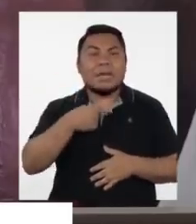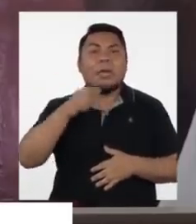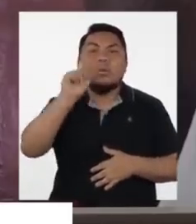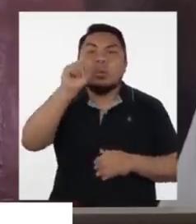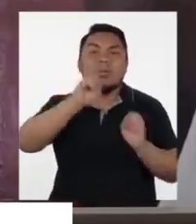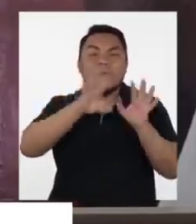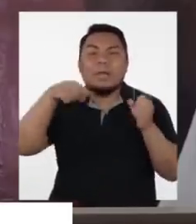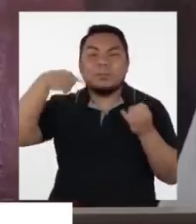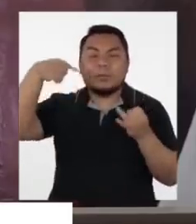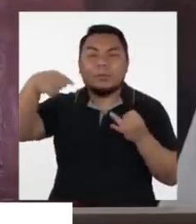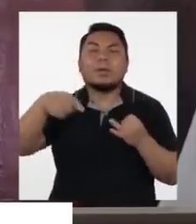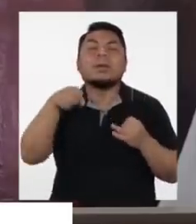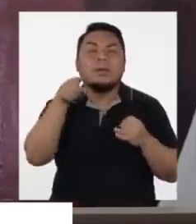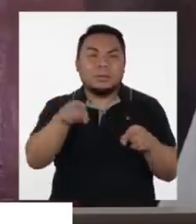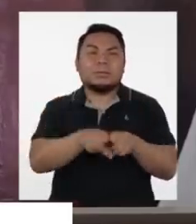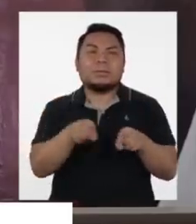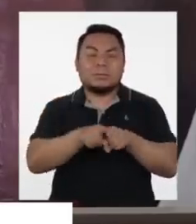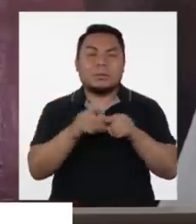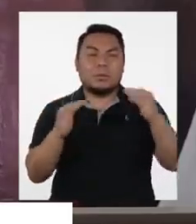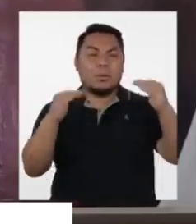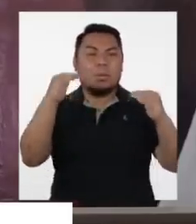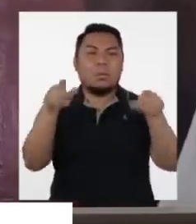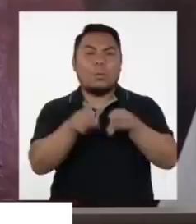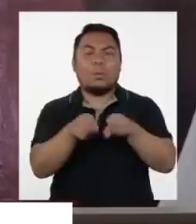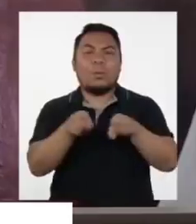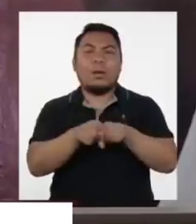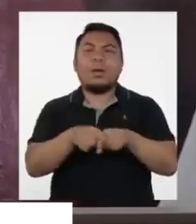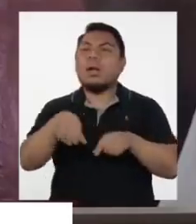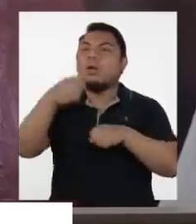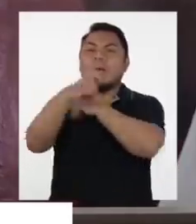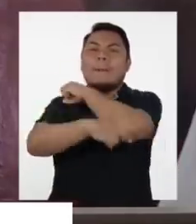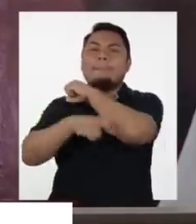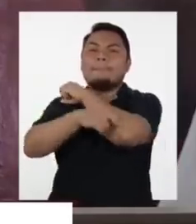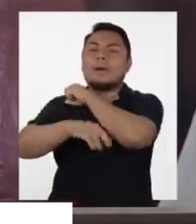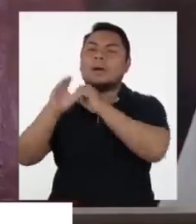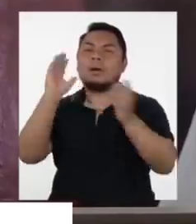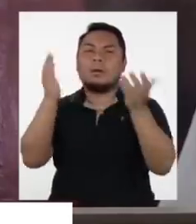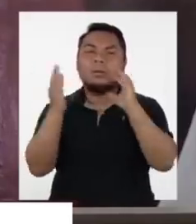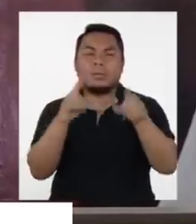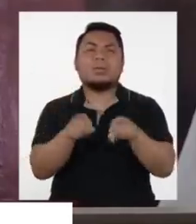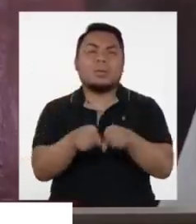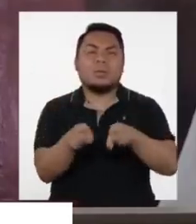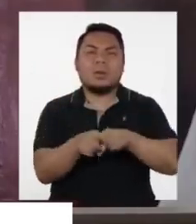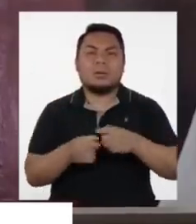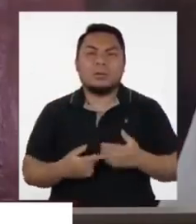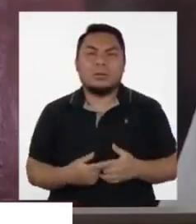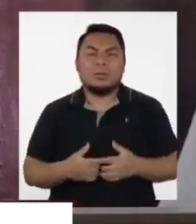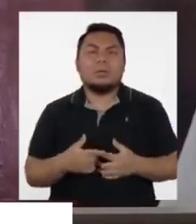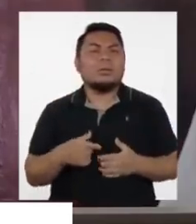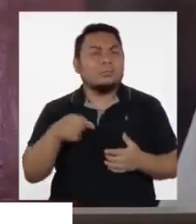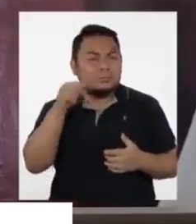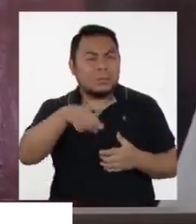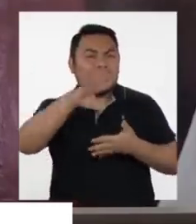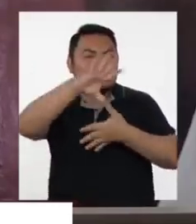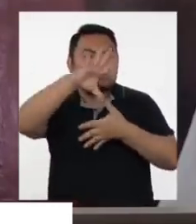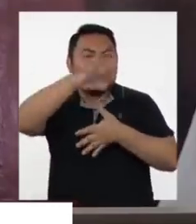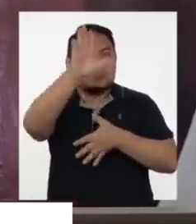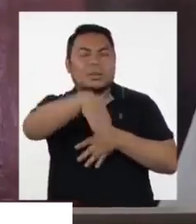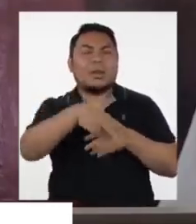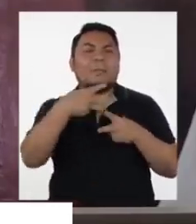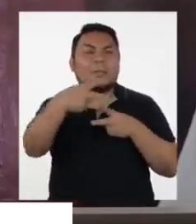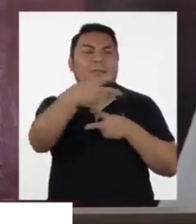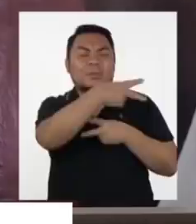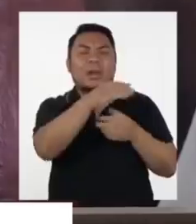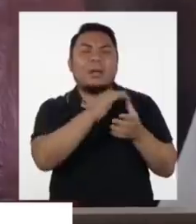los parámetros de pruebas que están haciendo los países de la región comparemos con los países de aquí los países vecinos